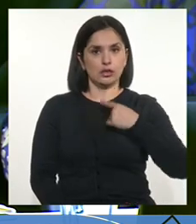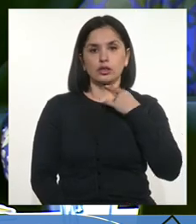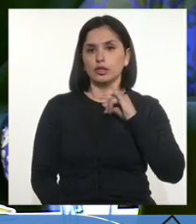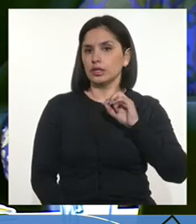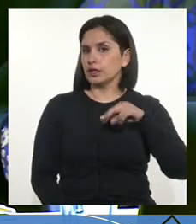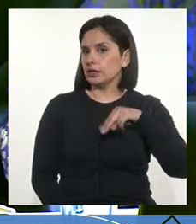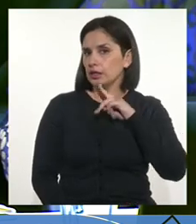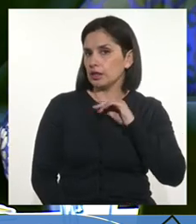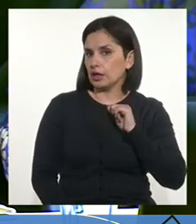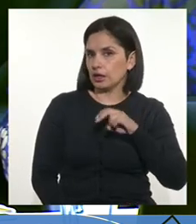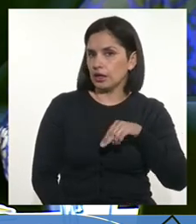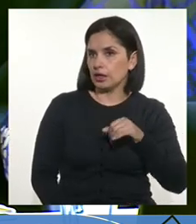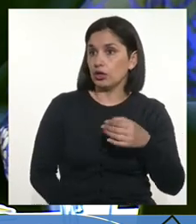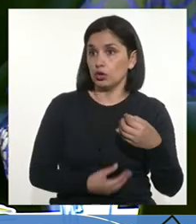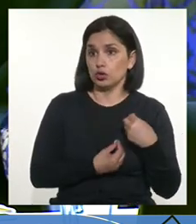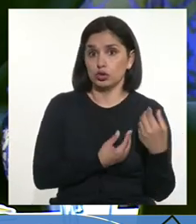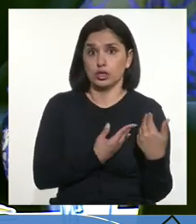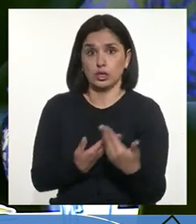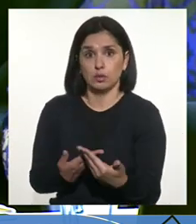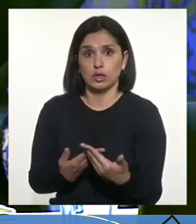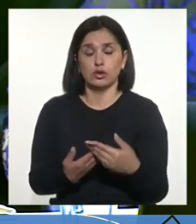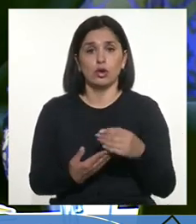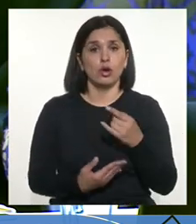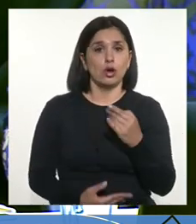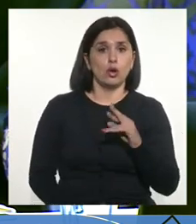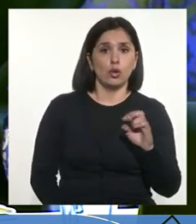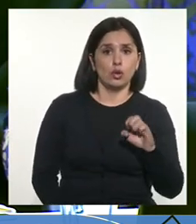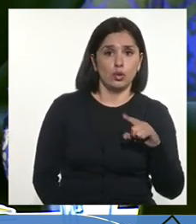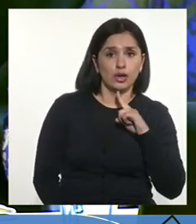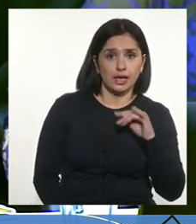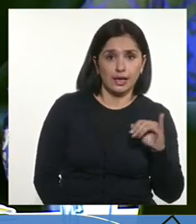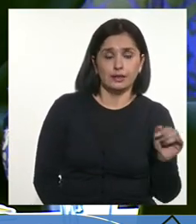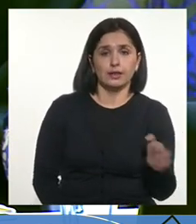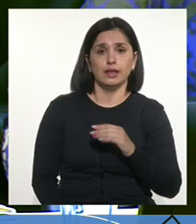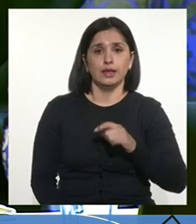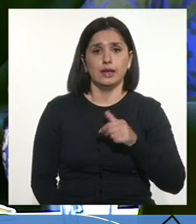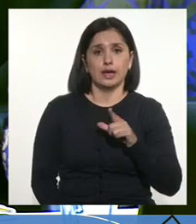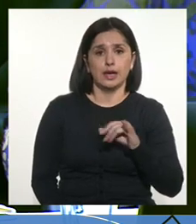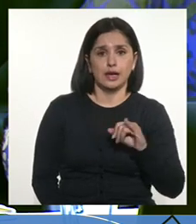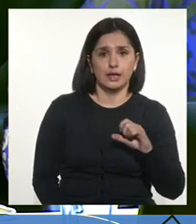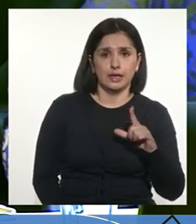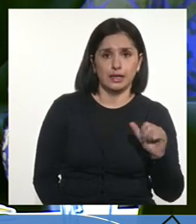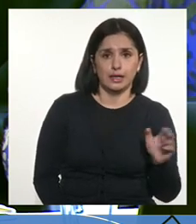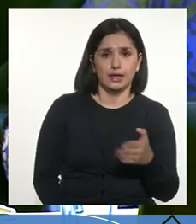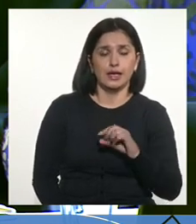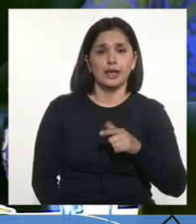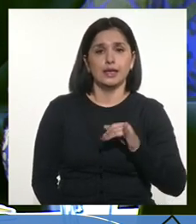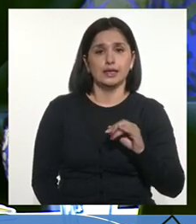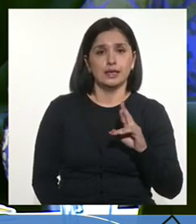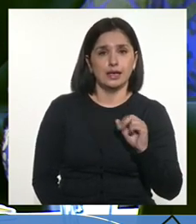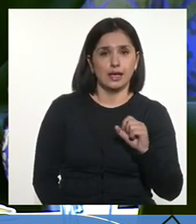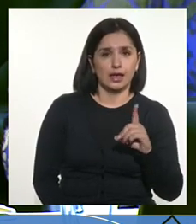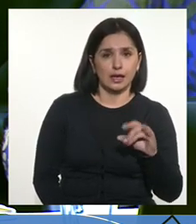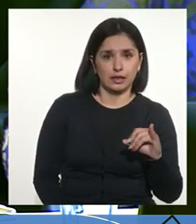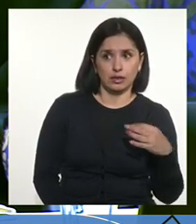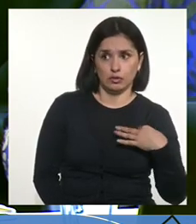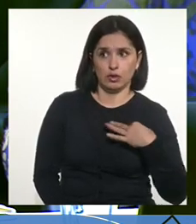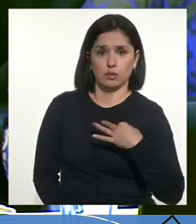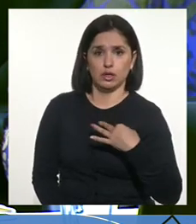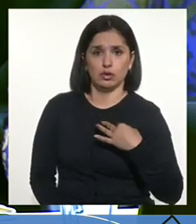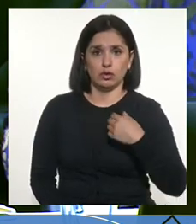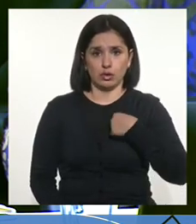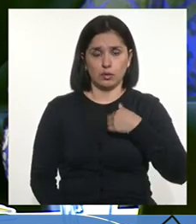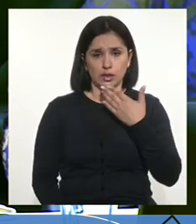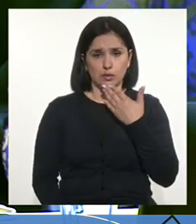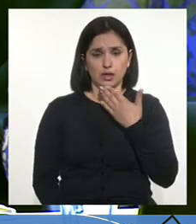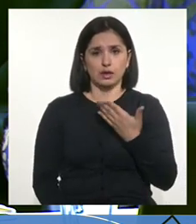invitó al senador to rest y al senador galilea al senador girardi y quien